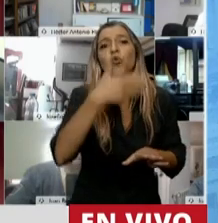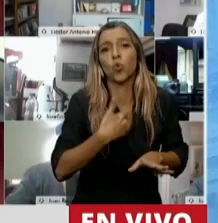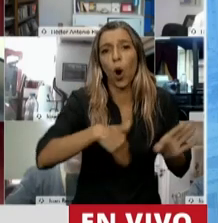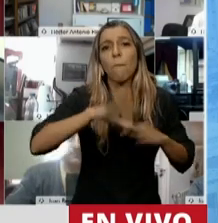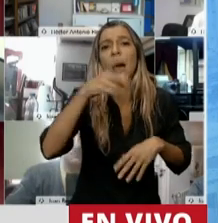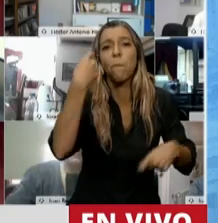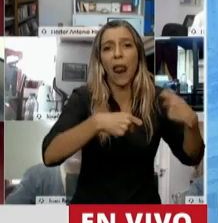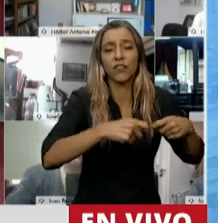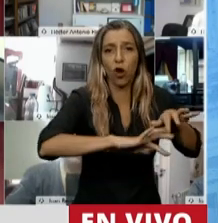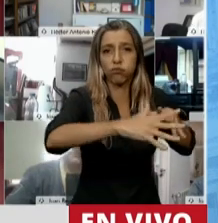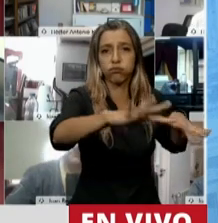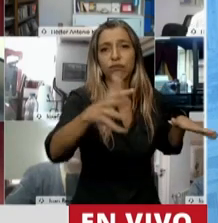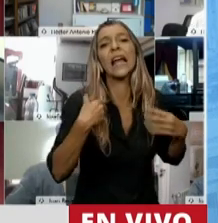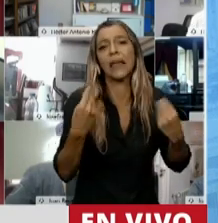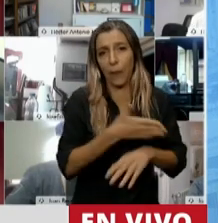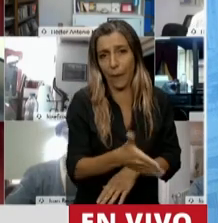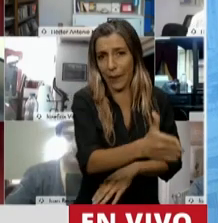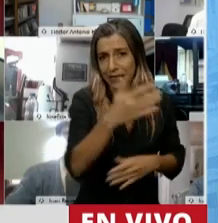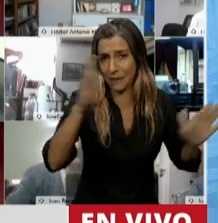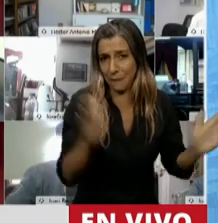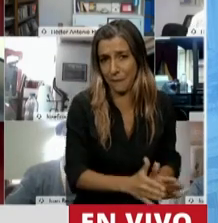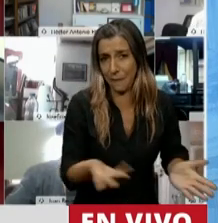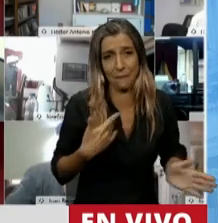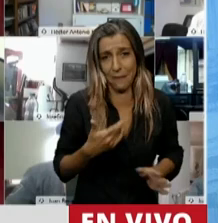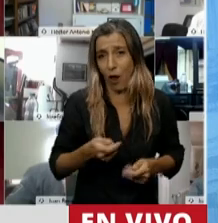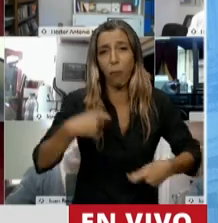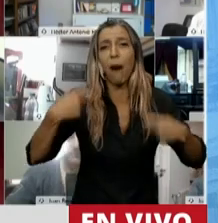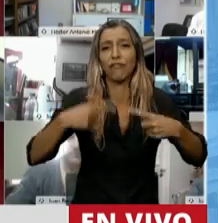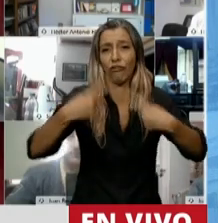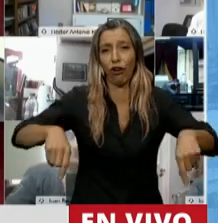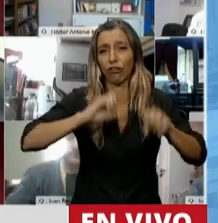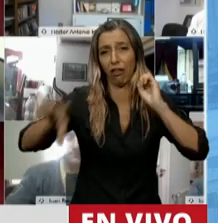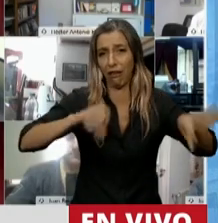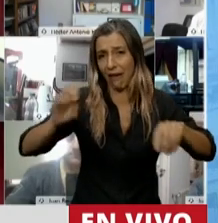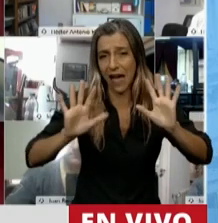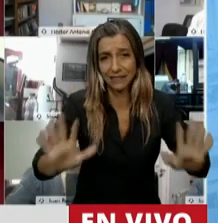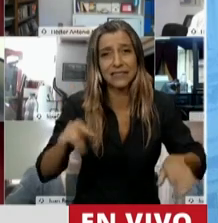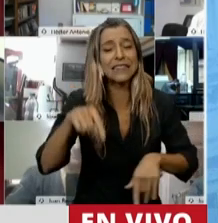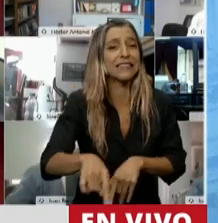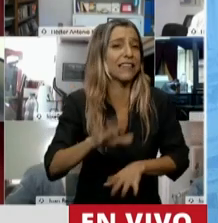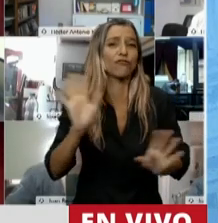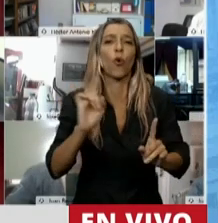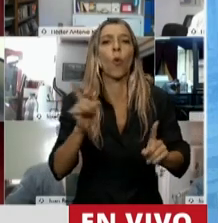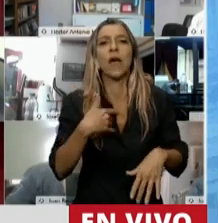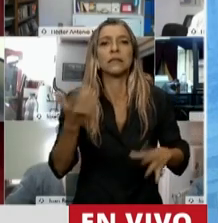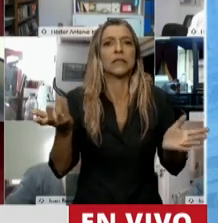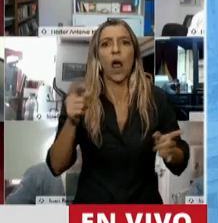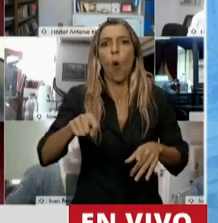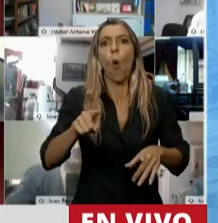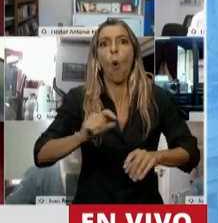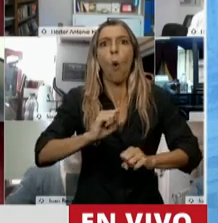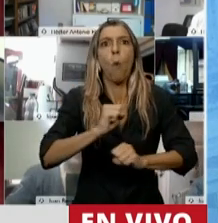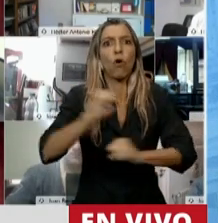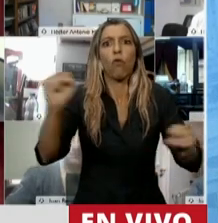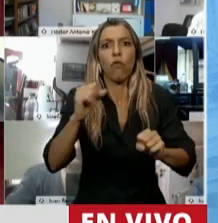bueno, la sexta extinción masiva, que siempre lo explicamos y decimos, esta no es como la de los dinosaurios que vino un meteorito y desbarajustó todo, sino que es el